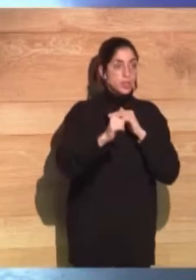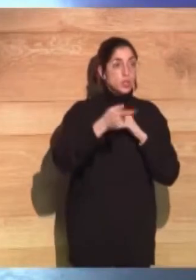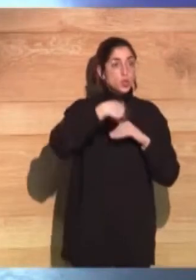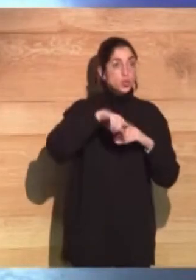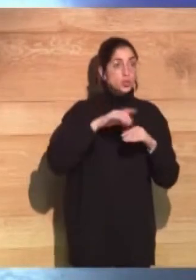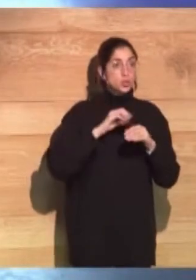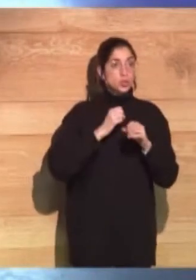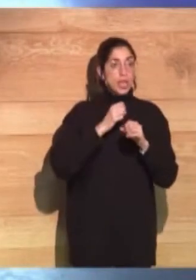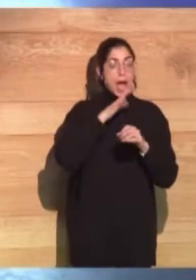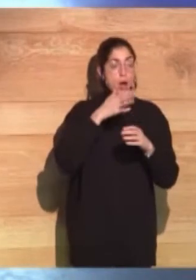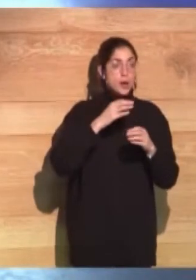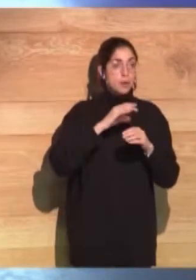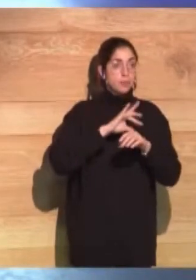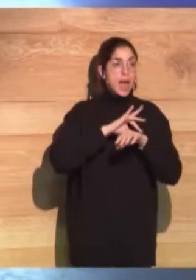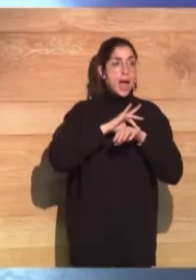agenda común,